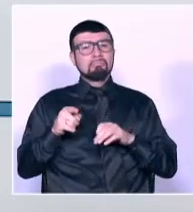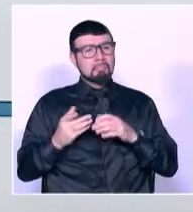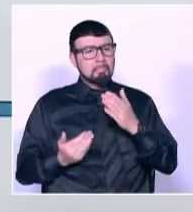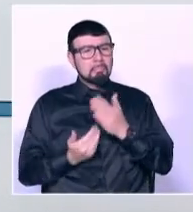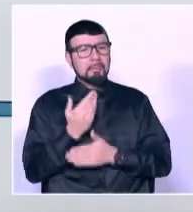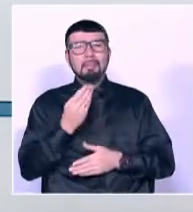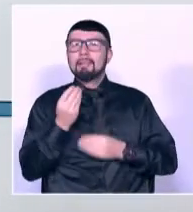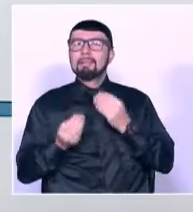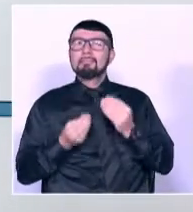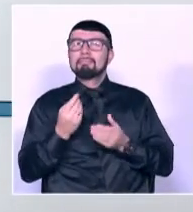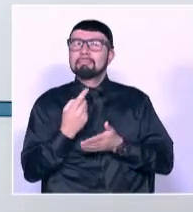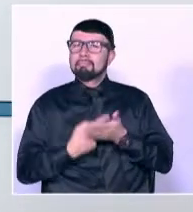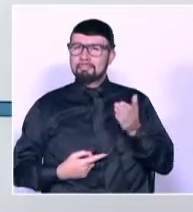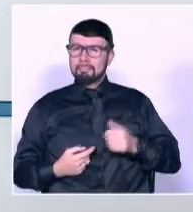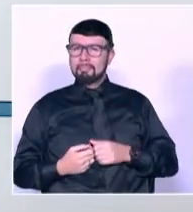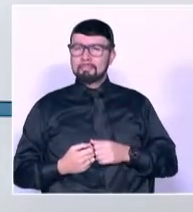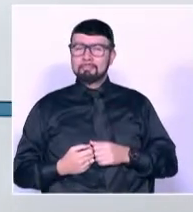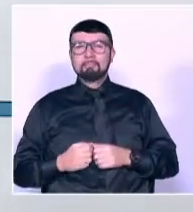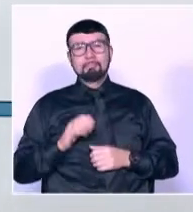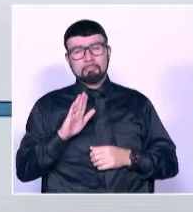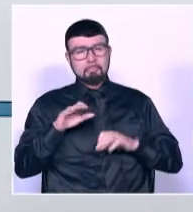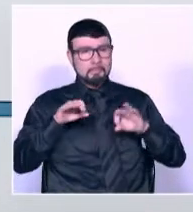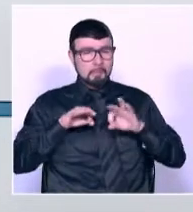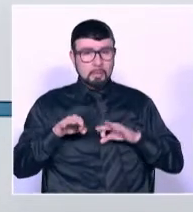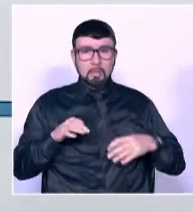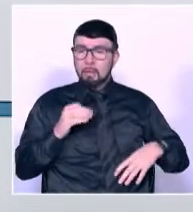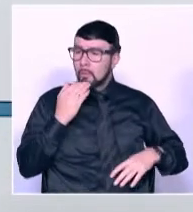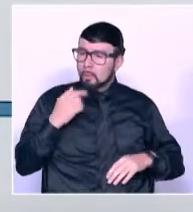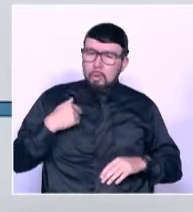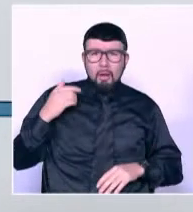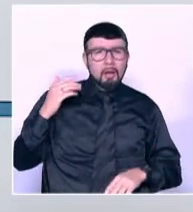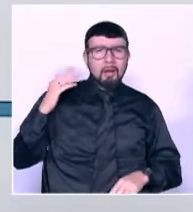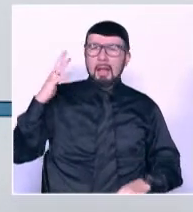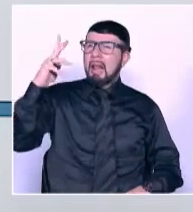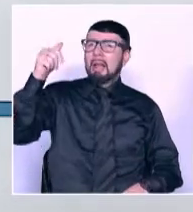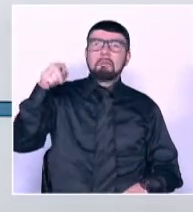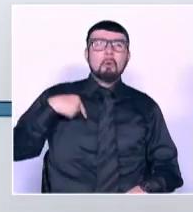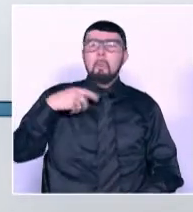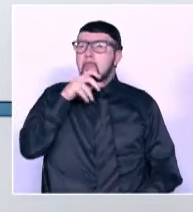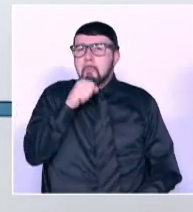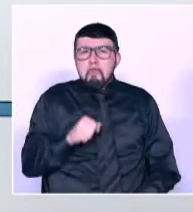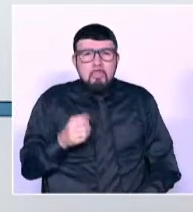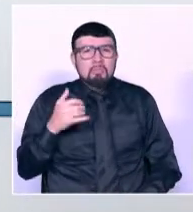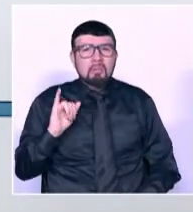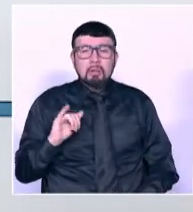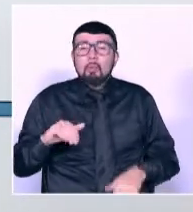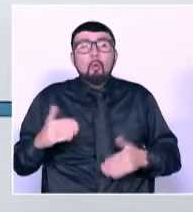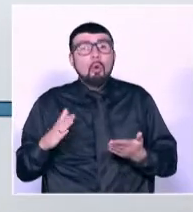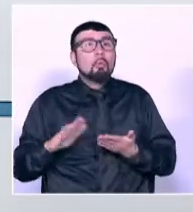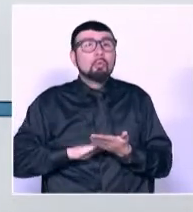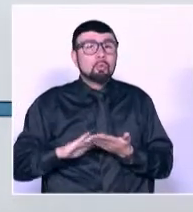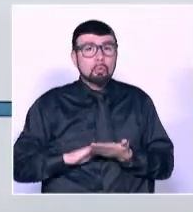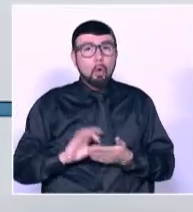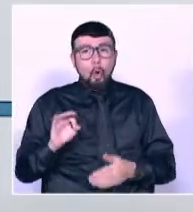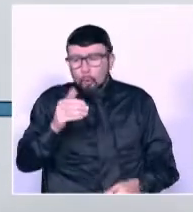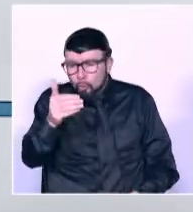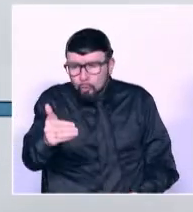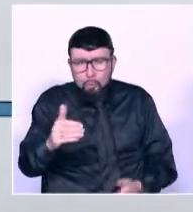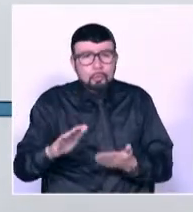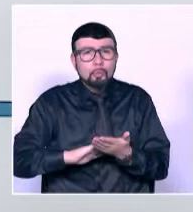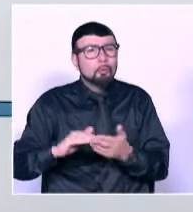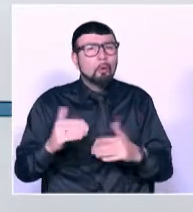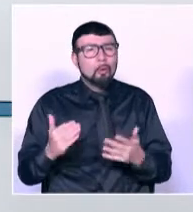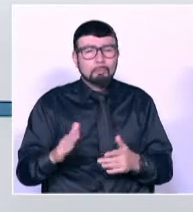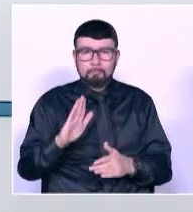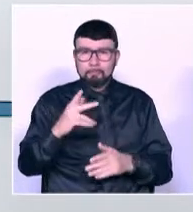hacer, si tengo muchos años, si tengo pocos años, cuál es la solución y cómo puedo prevenir esto, que es algo muy importante. Vamos